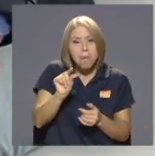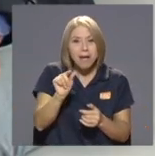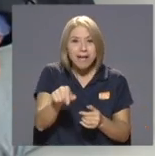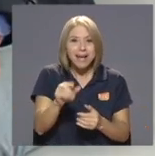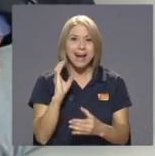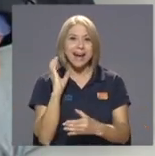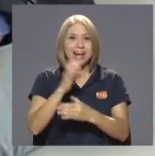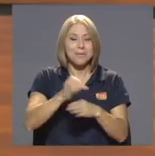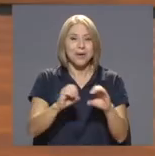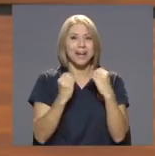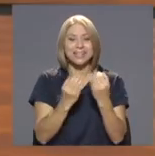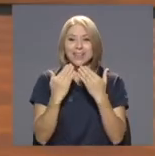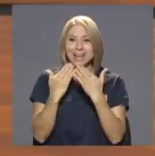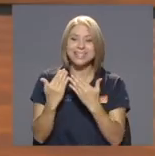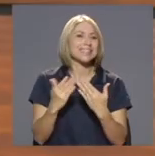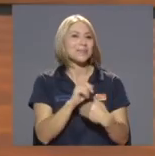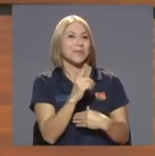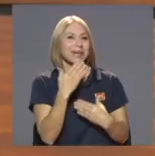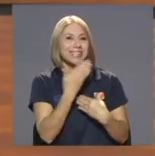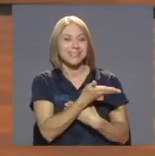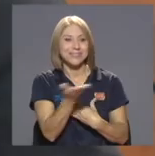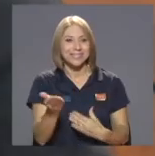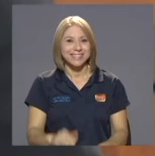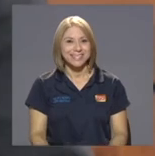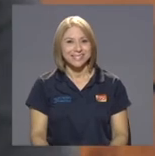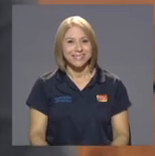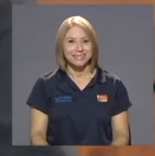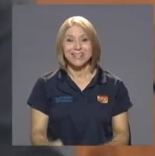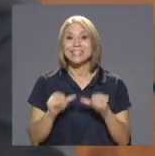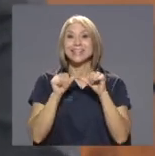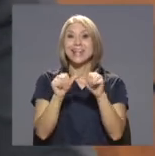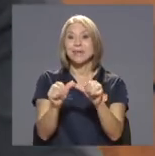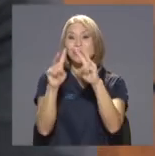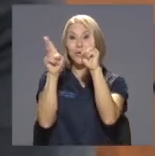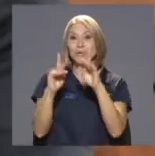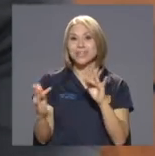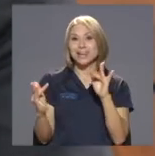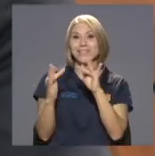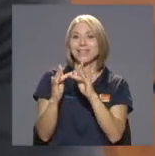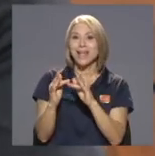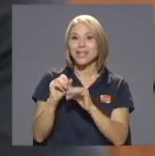crimen organizado. Muchas gracias, doña Fidel. No, gracias a ustedes, a la orden. Seguimos con nuestras redes sociales, Super Nani.